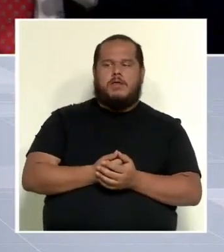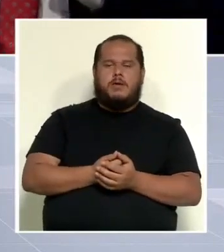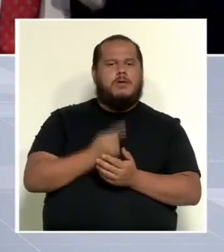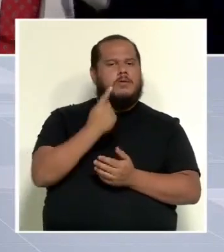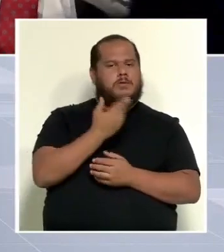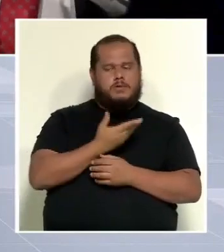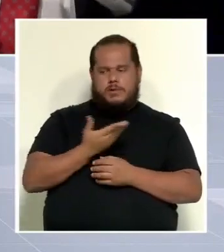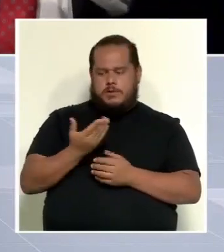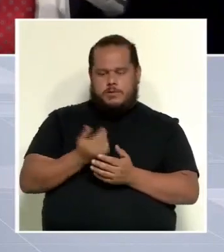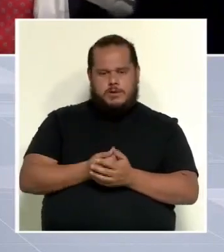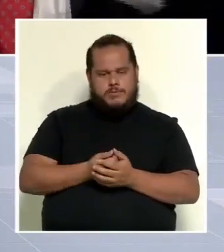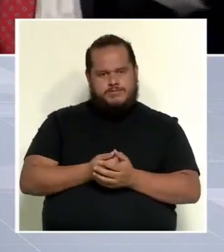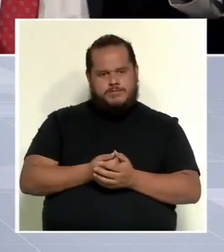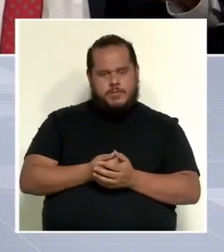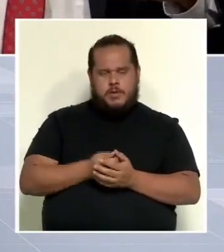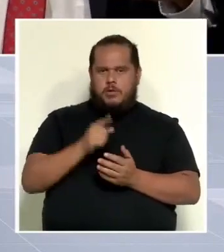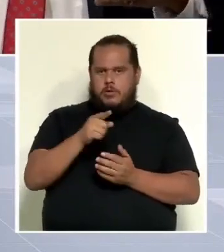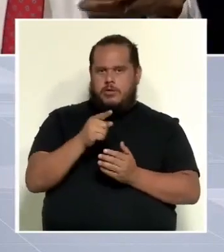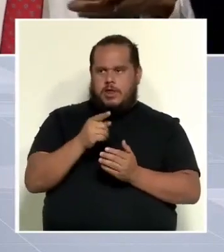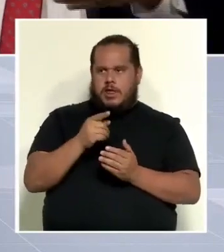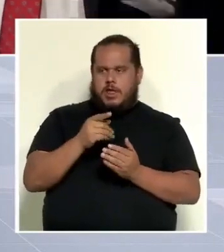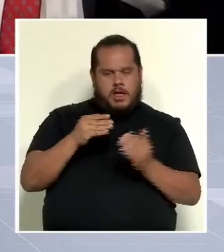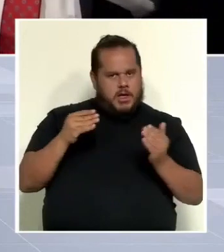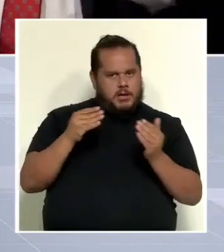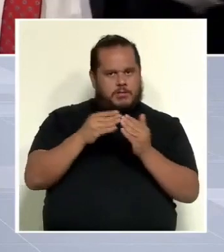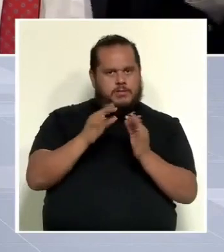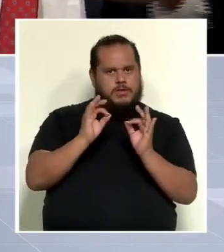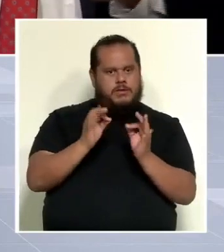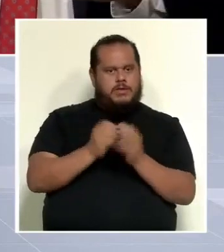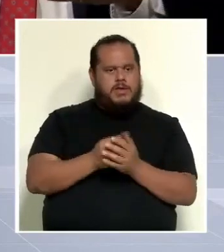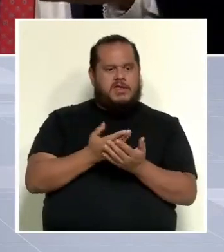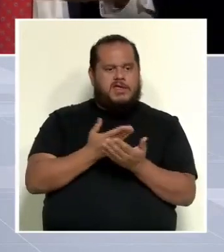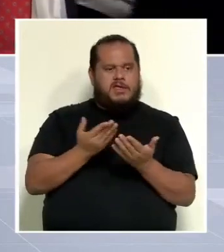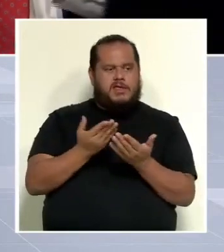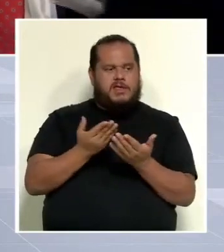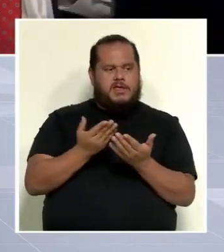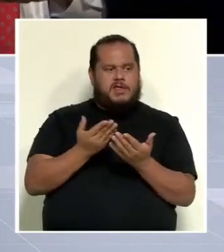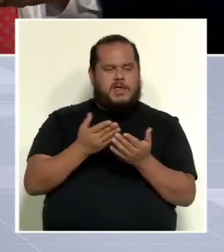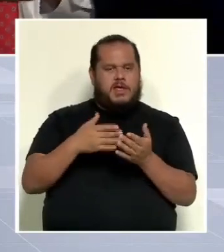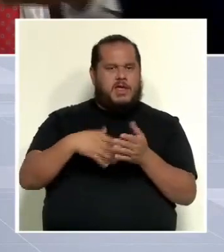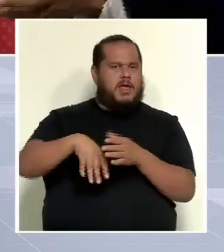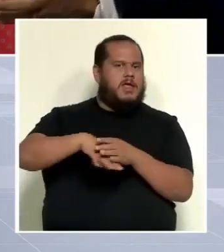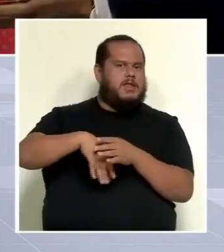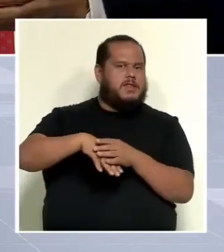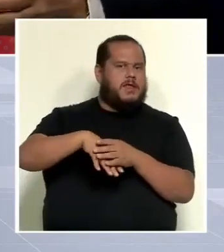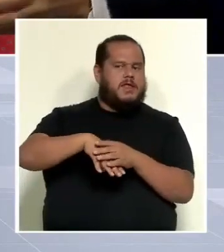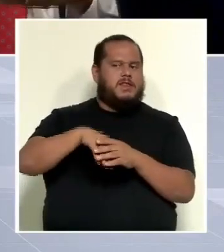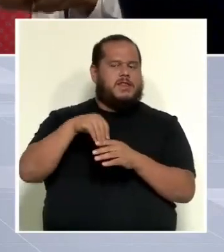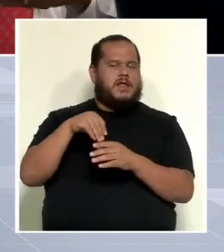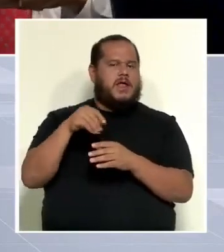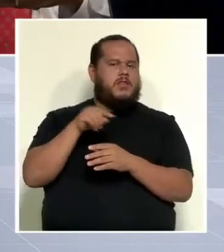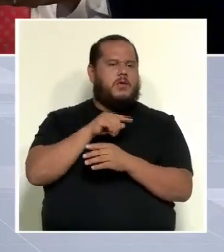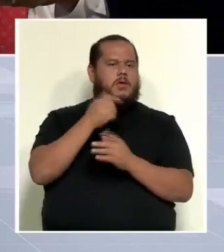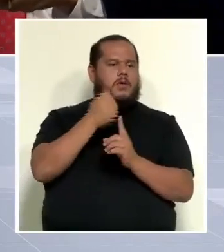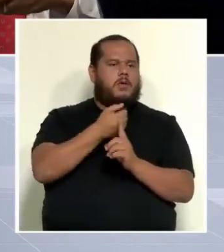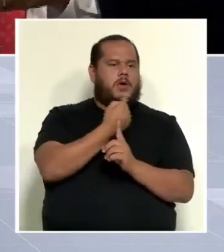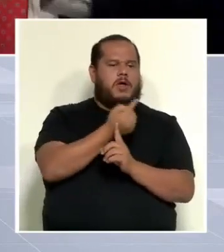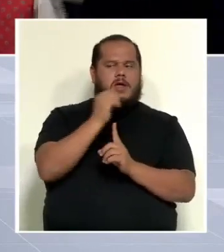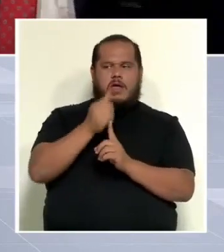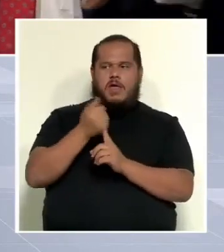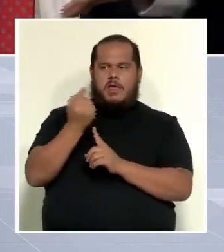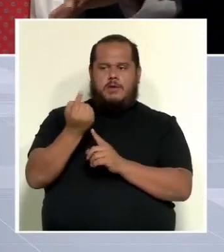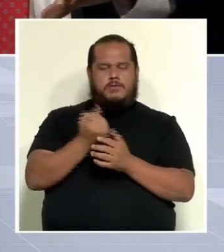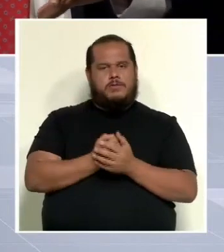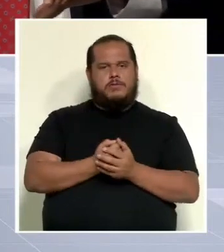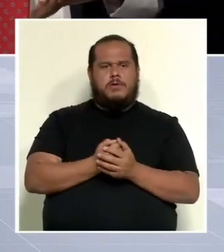cosa es, usted apunta bien en qué estanque están pescando cada uno. Da la impresión de